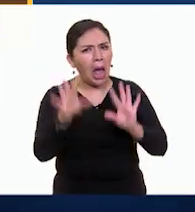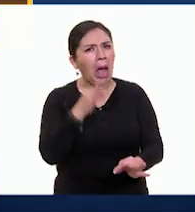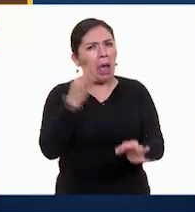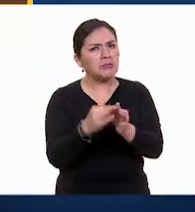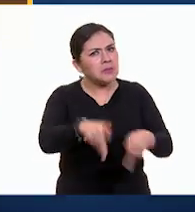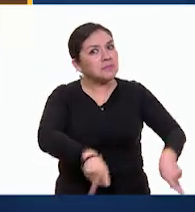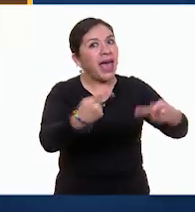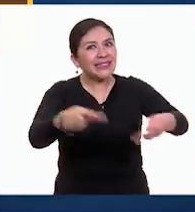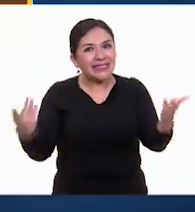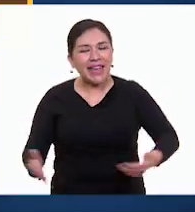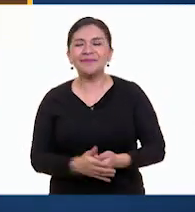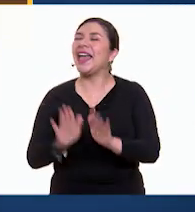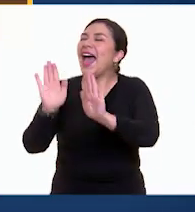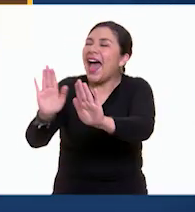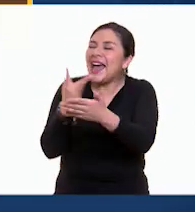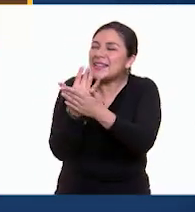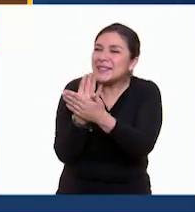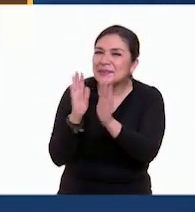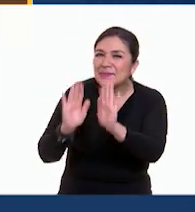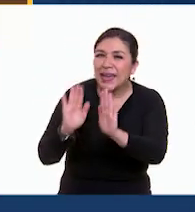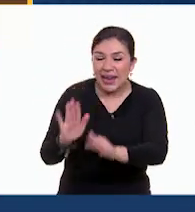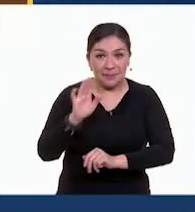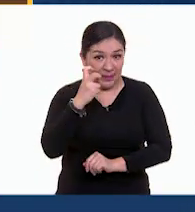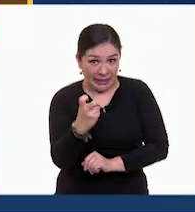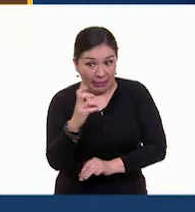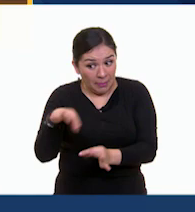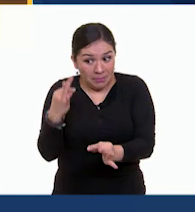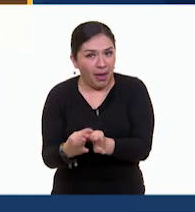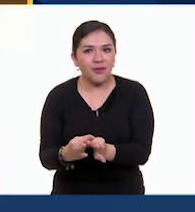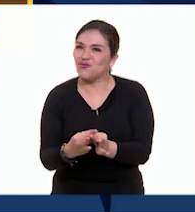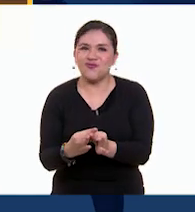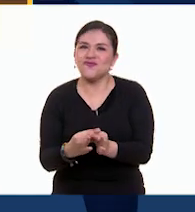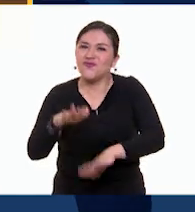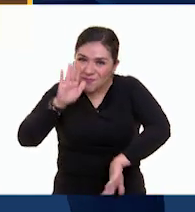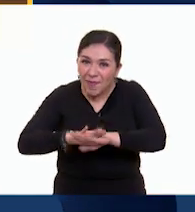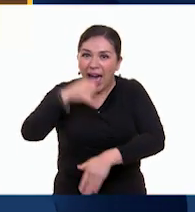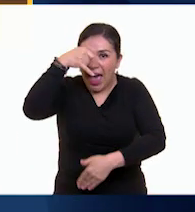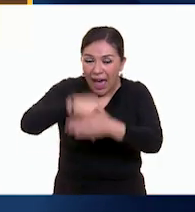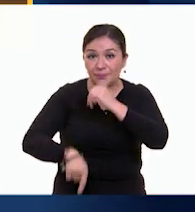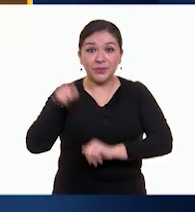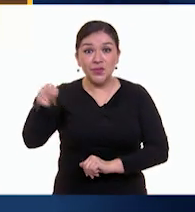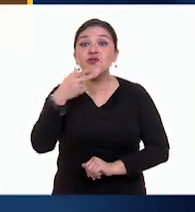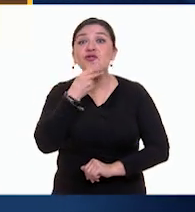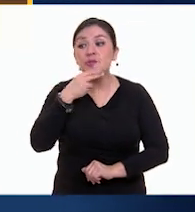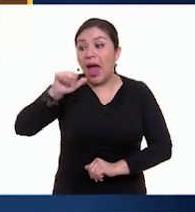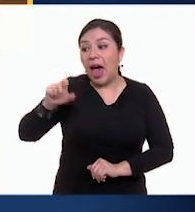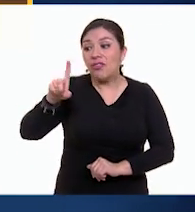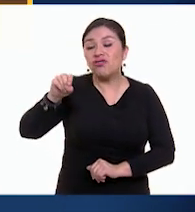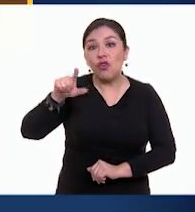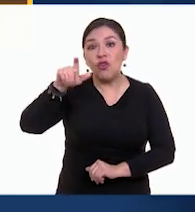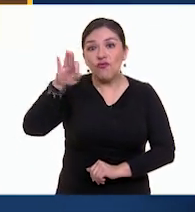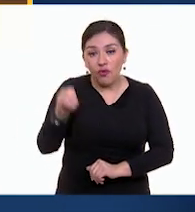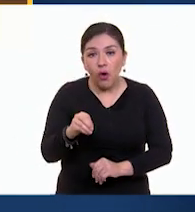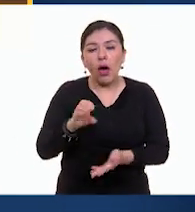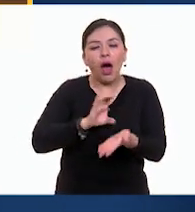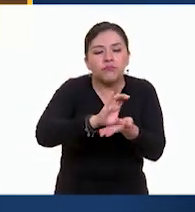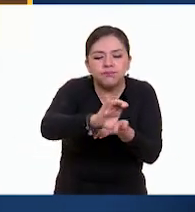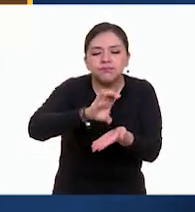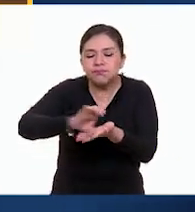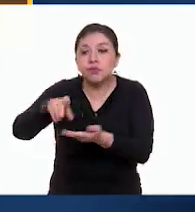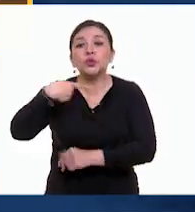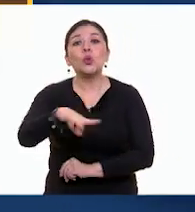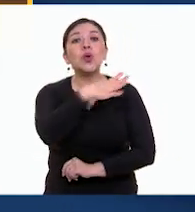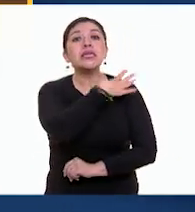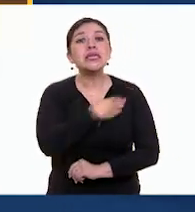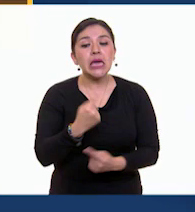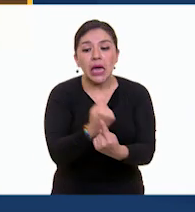se ha dicho. Espera. Esa no es toda la información. El señor Adolfo le repartió a cada una de sus